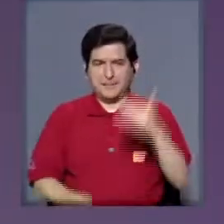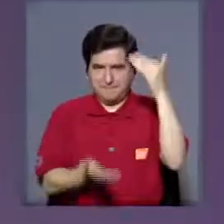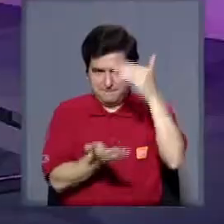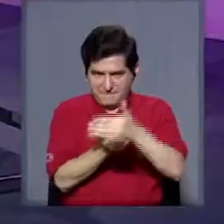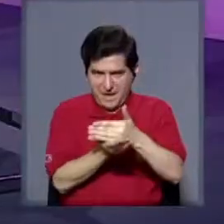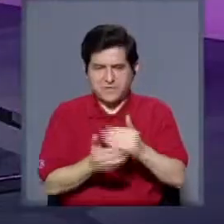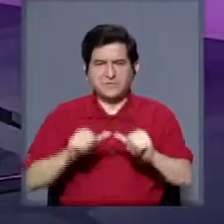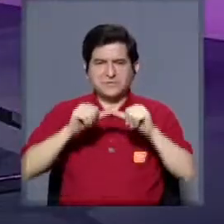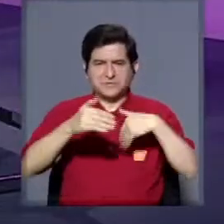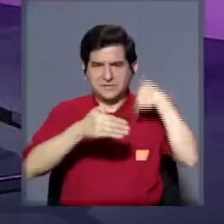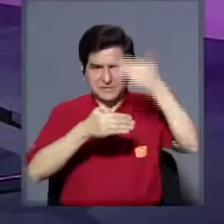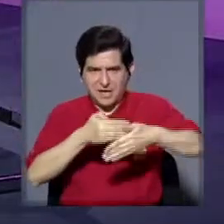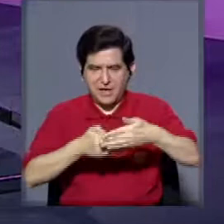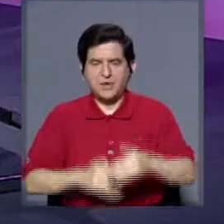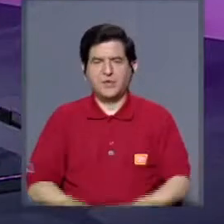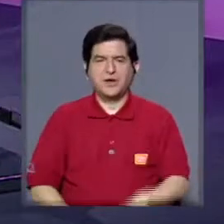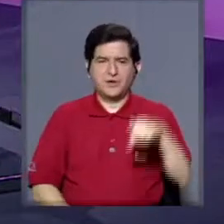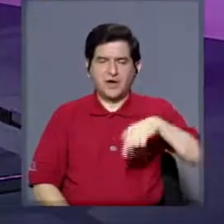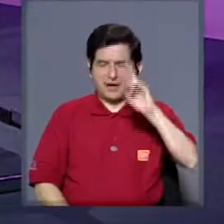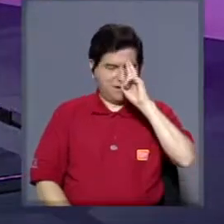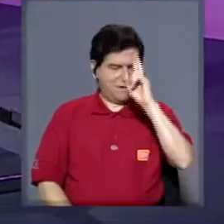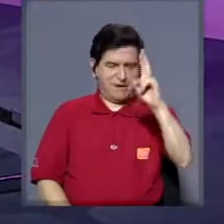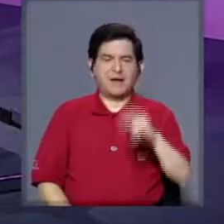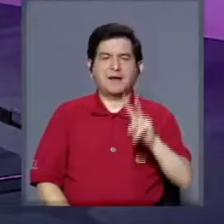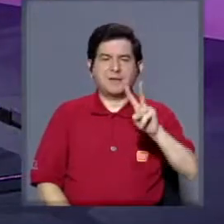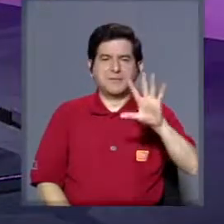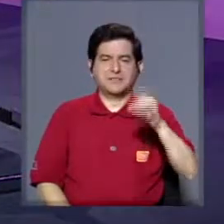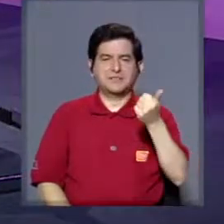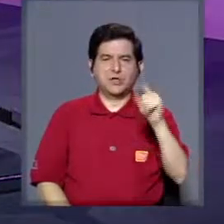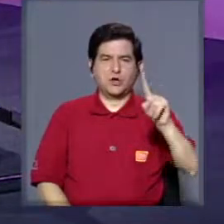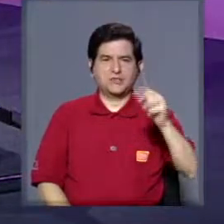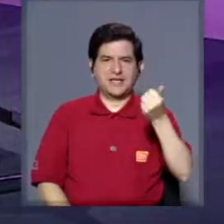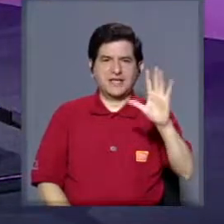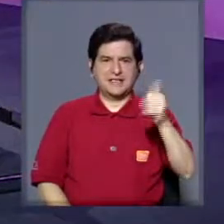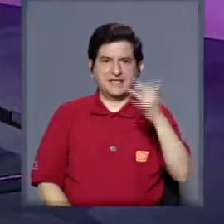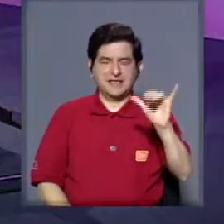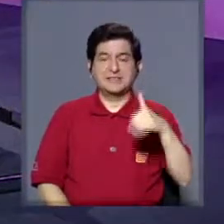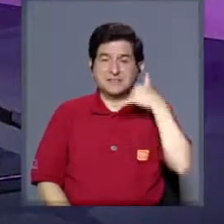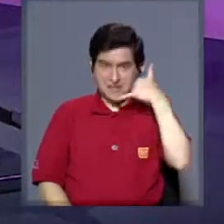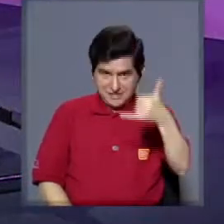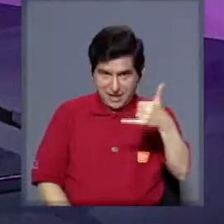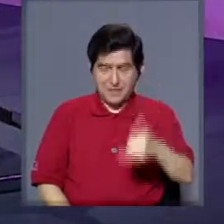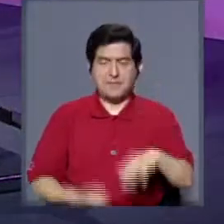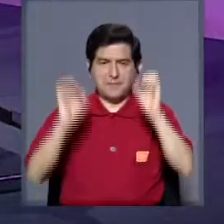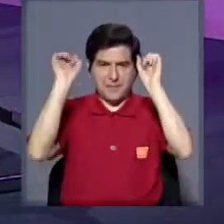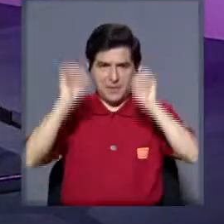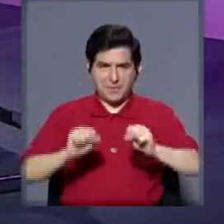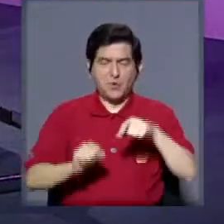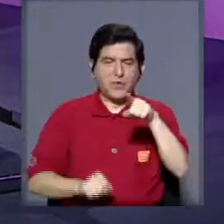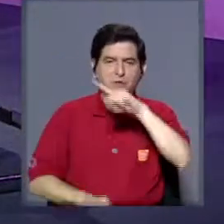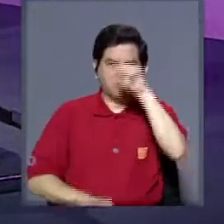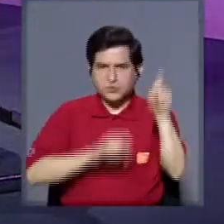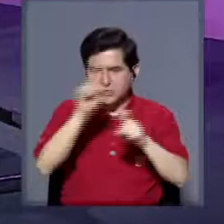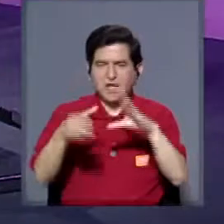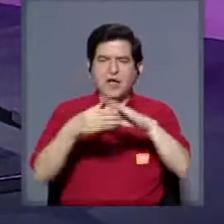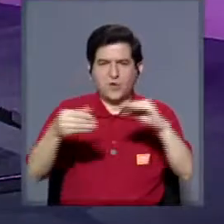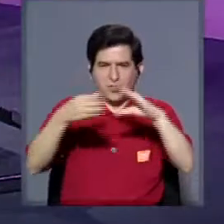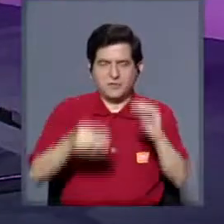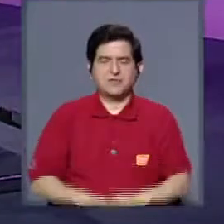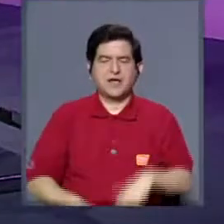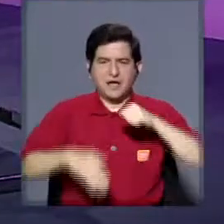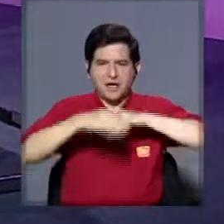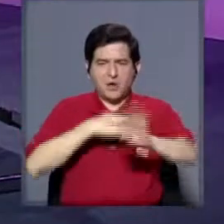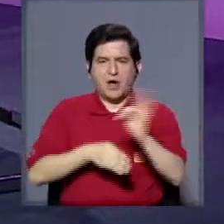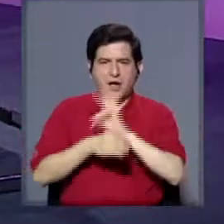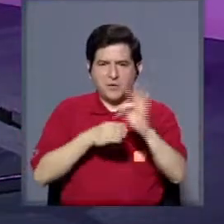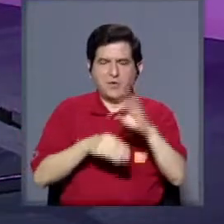corte y estamos de regreso en unos segundos en irreverencia de 25 11 15 15 ya menos para hacernos sus preguntas y comentarios aborto